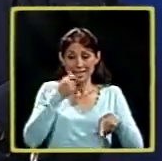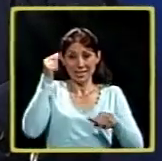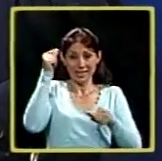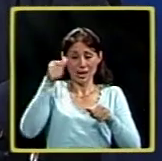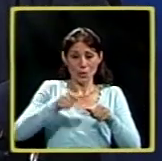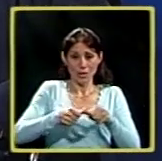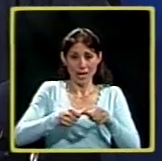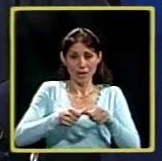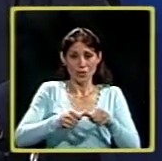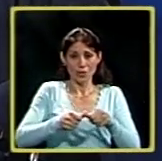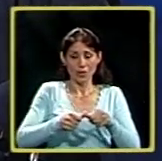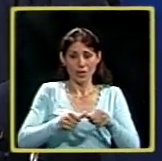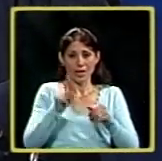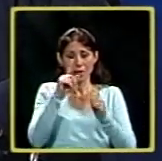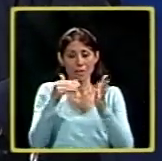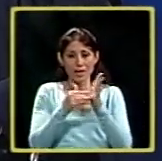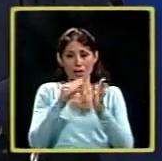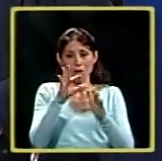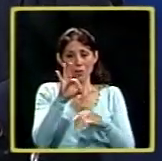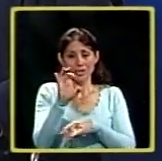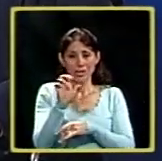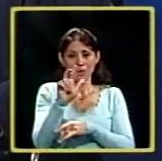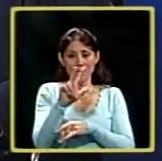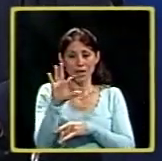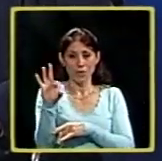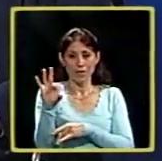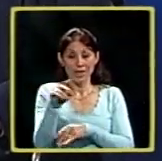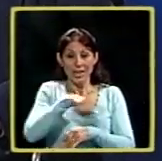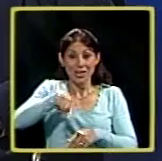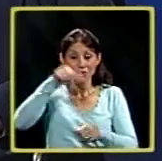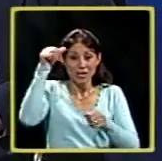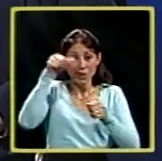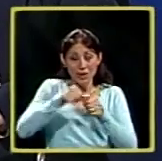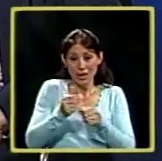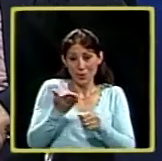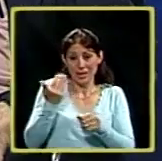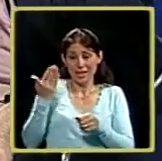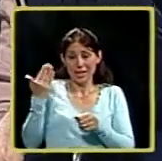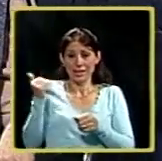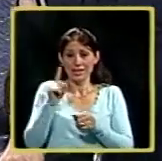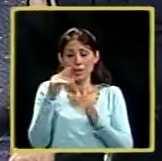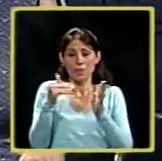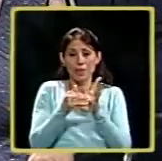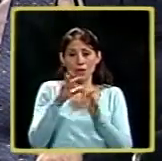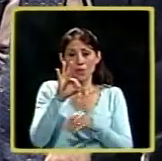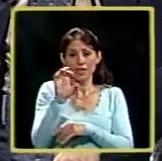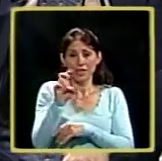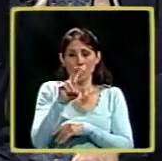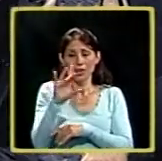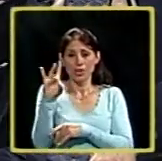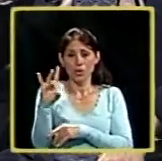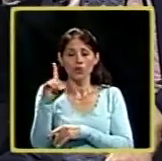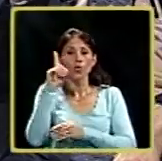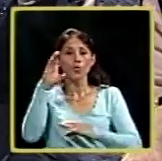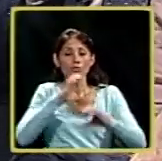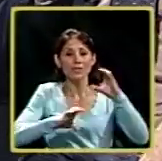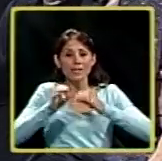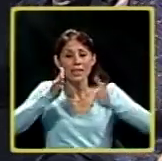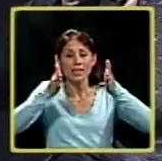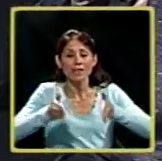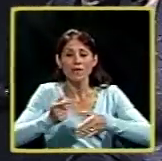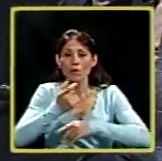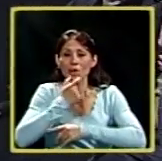estamos hablando, que 11 años antes, en 1928, un científico inglés había